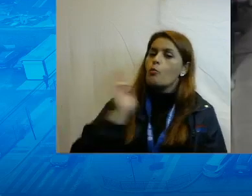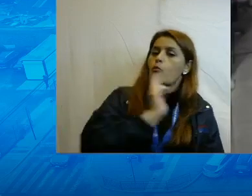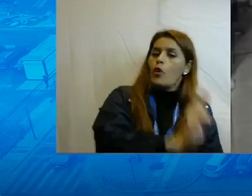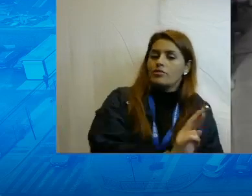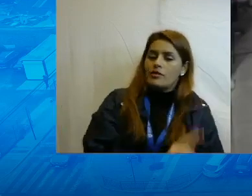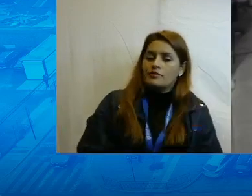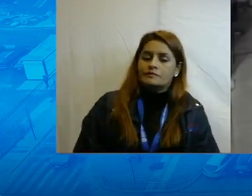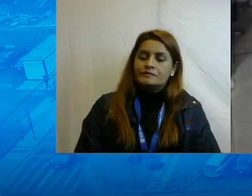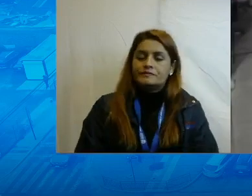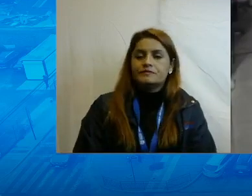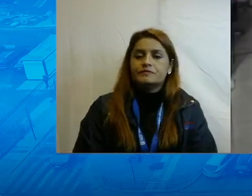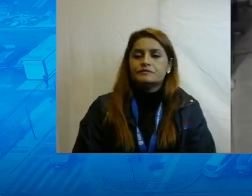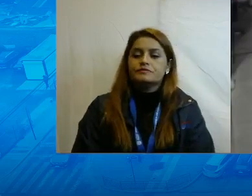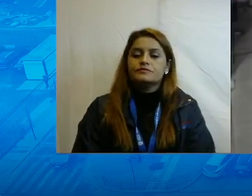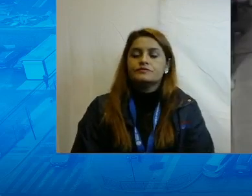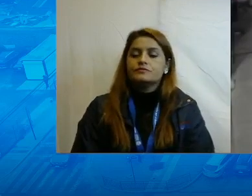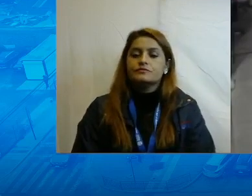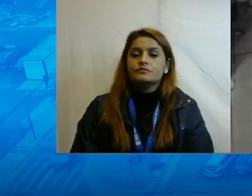mayores detalles.